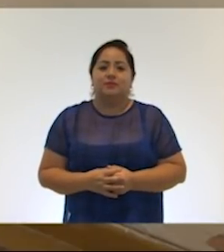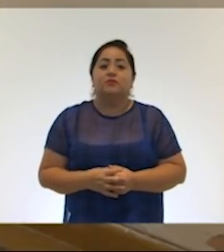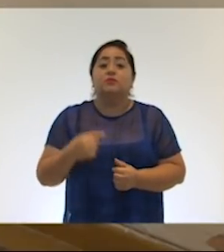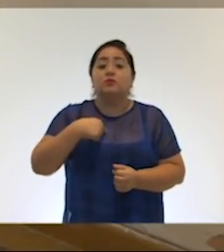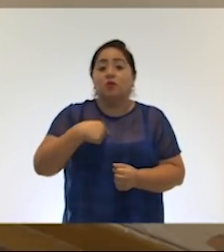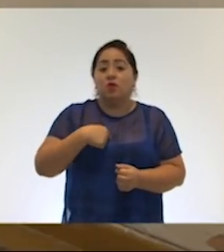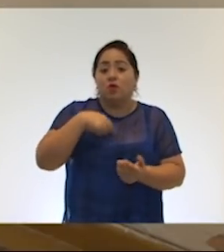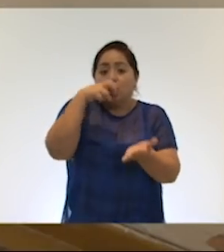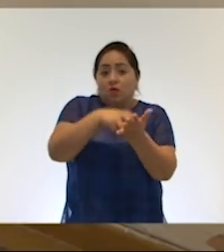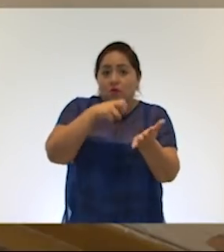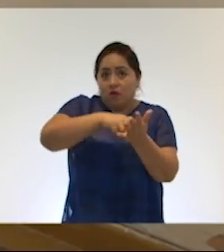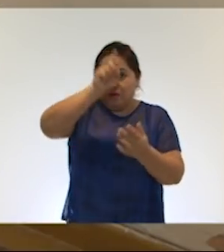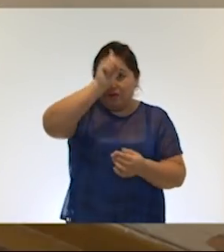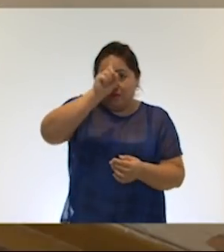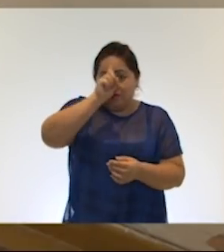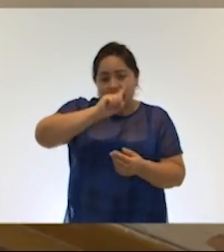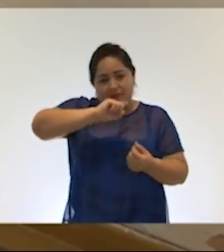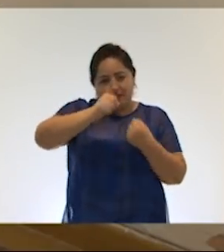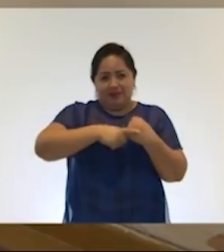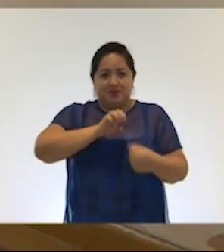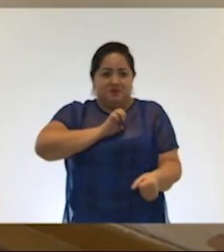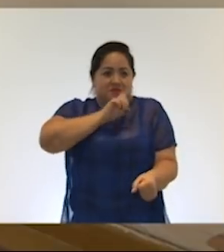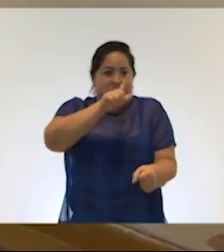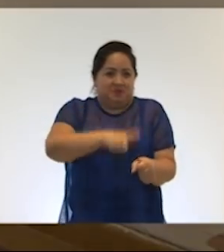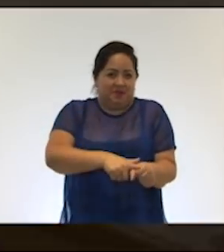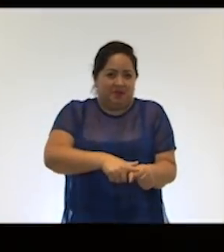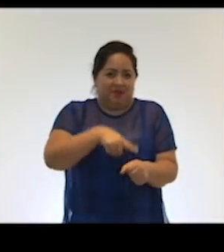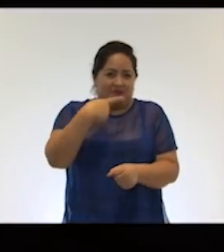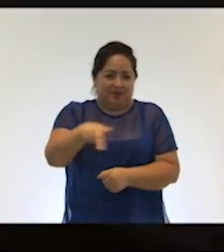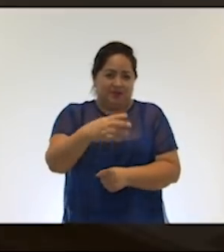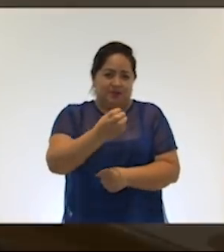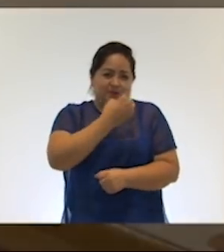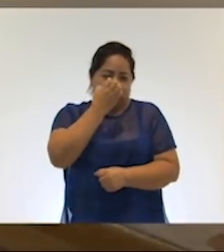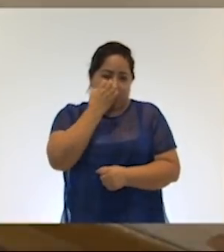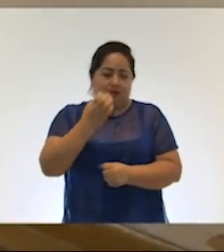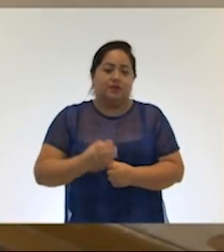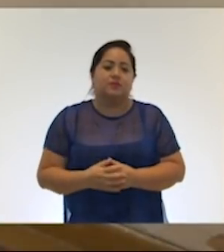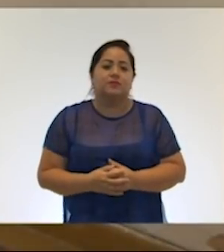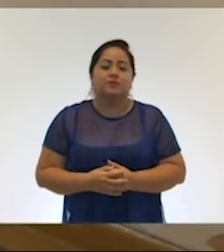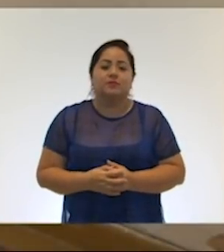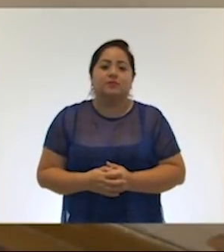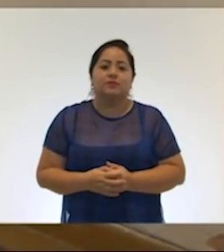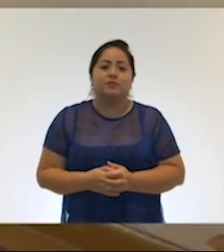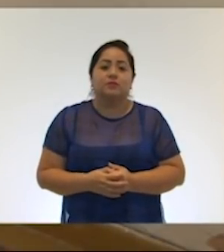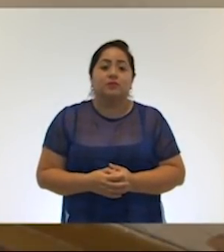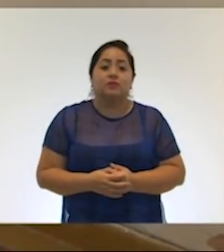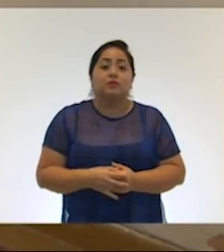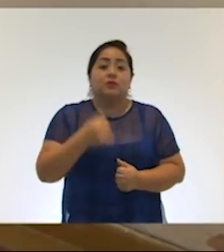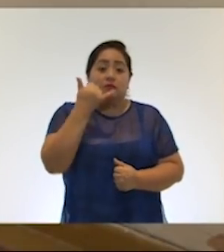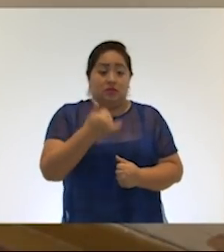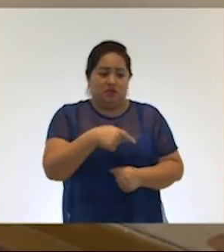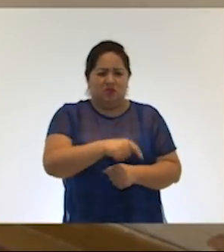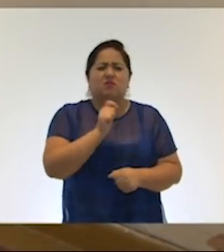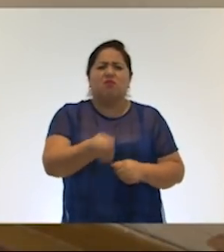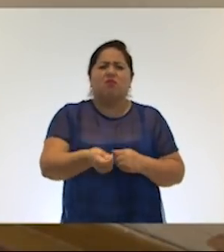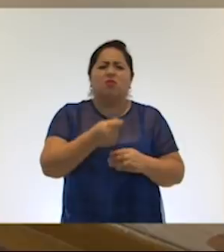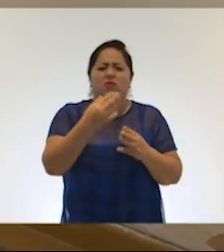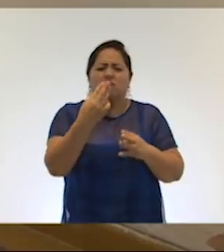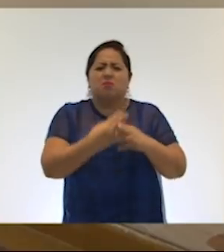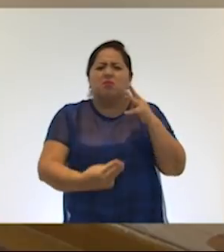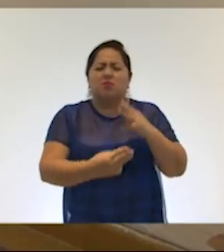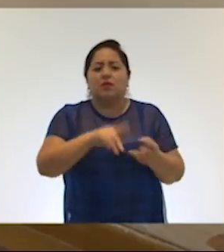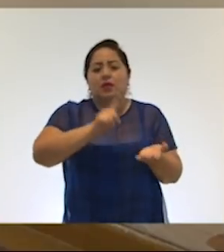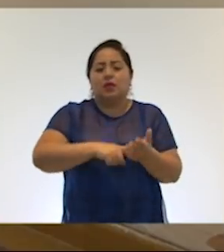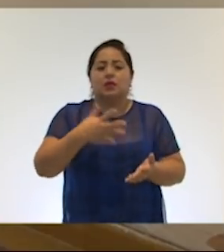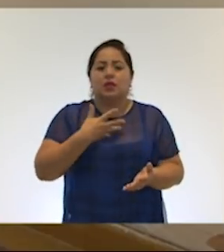Soy asesor externo especializado en contrabajo en la UNEM. El contrabajo es un instrumento que tiene